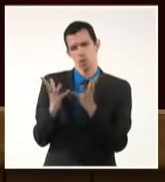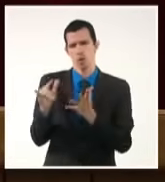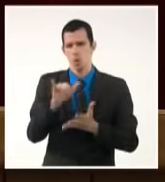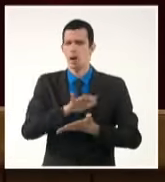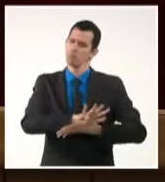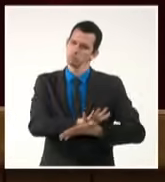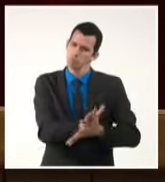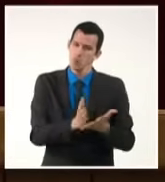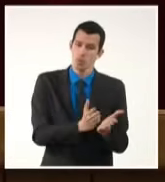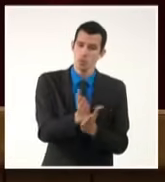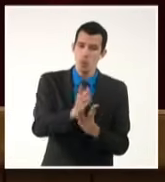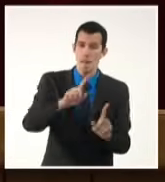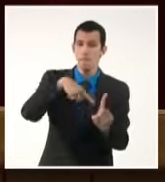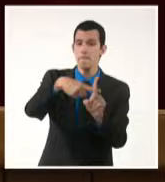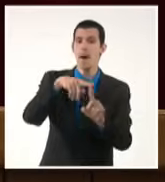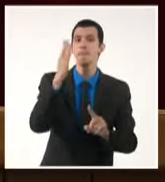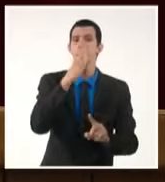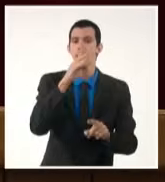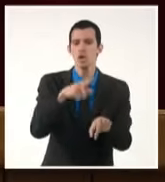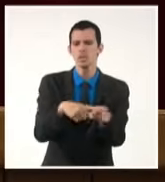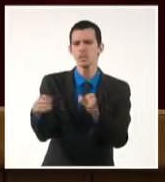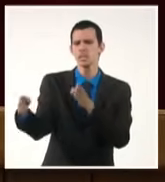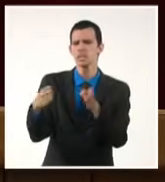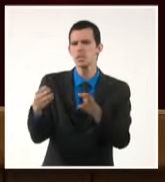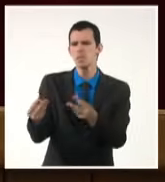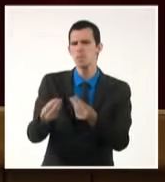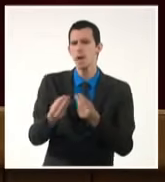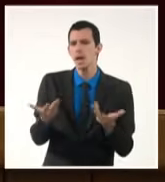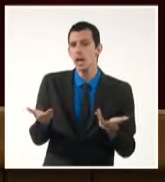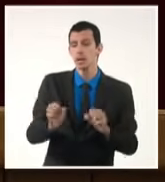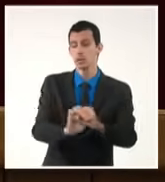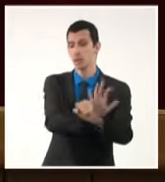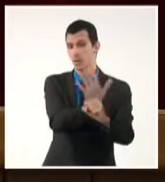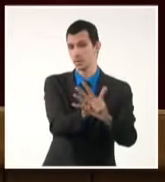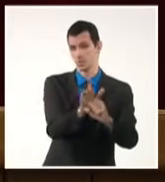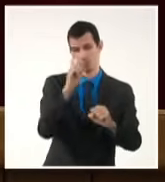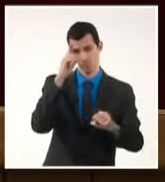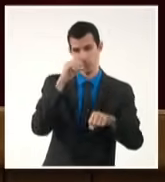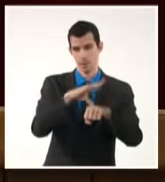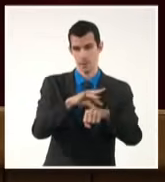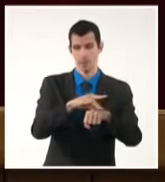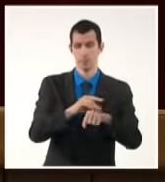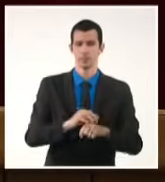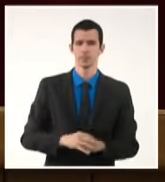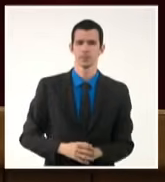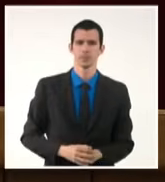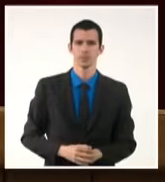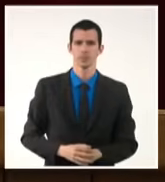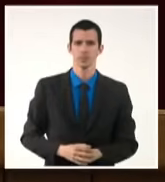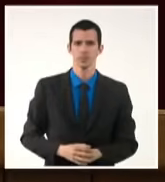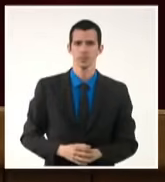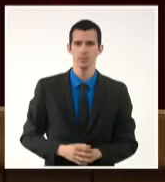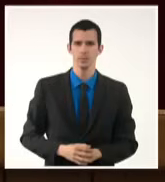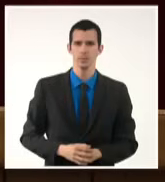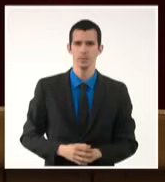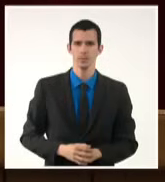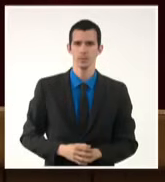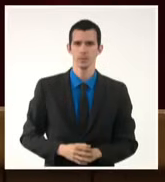reciente pandemia. Llamo la atención de aquellos que prefieren que soslayemos el término